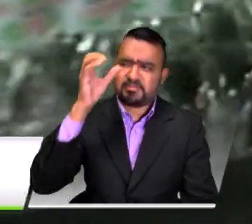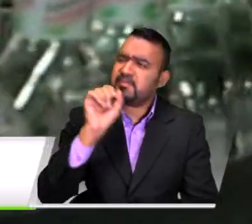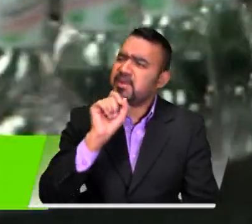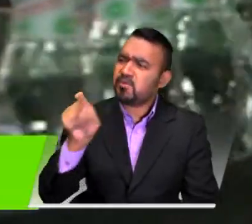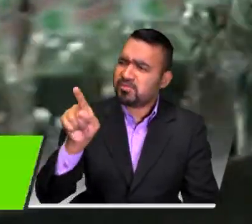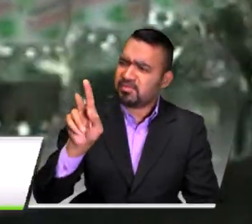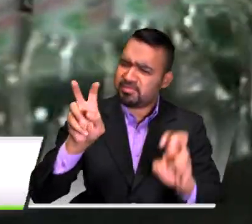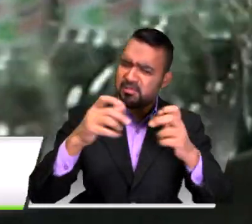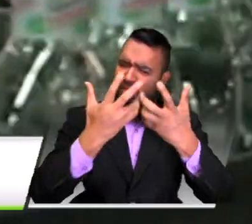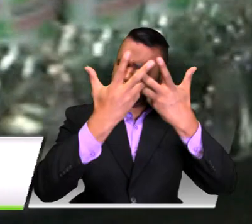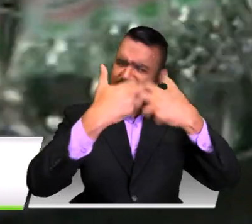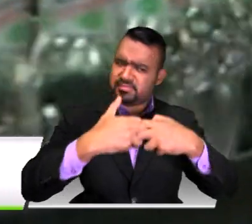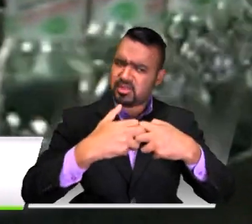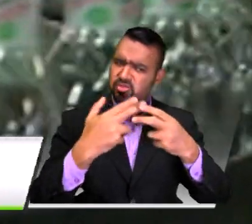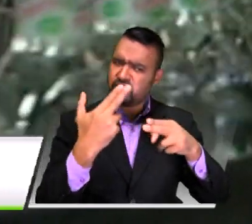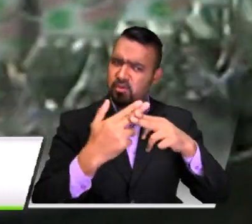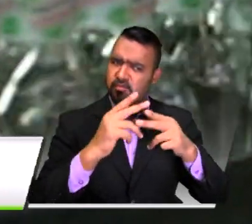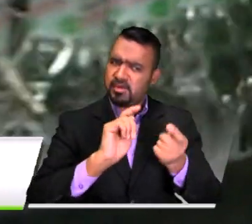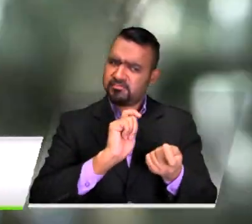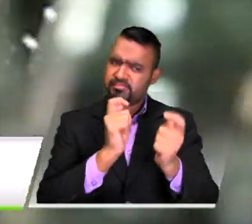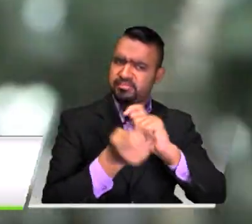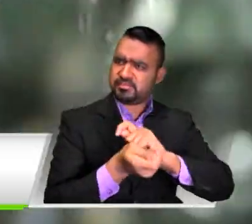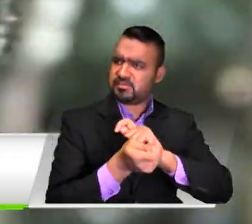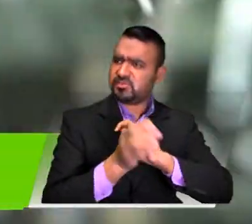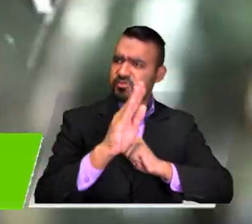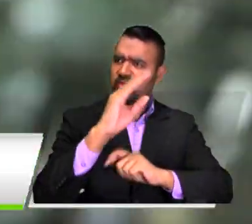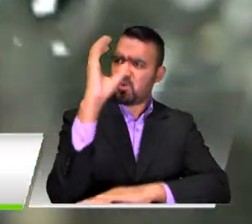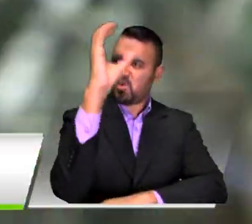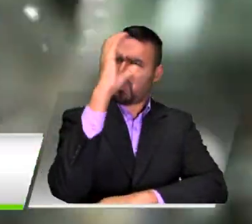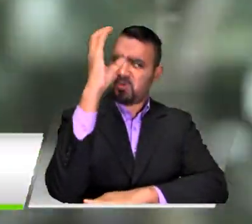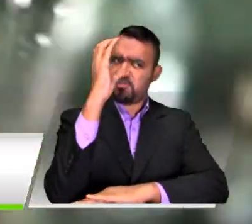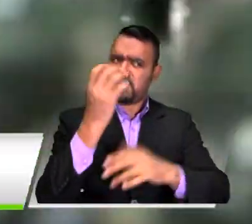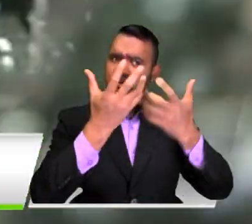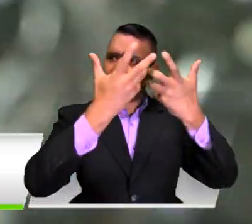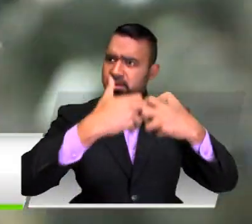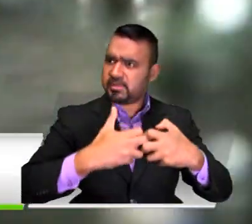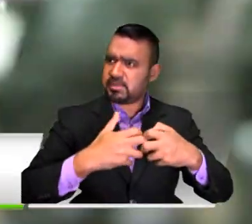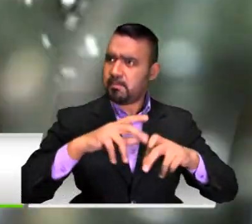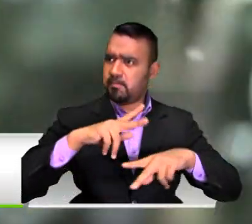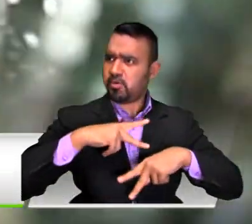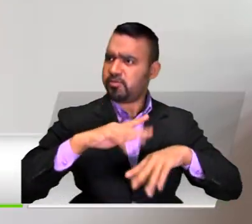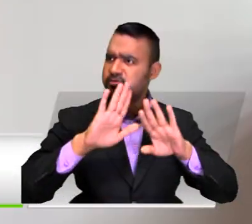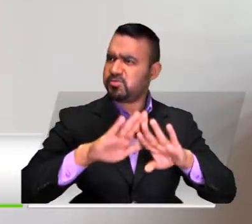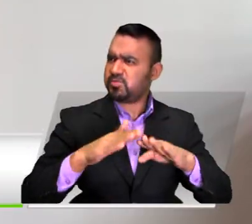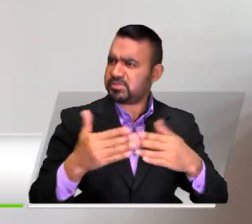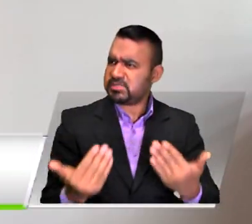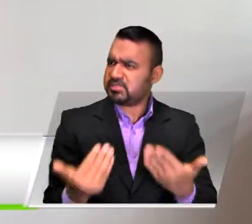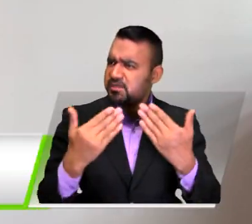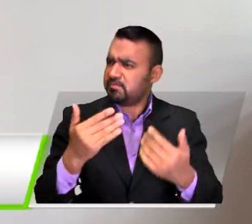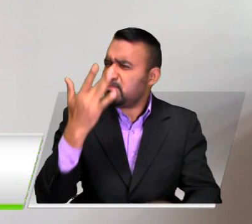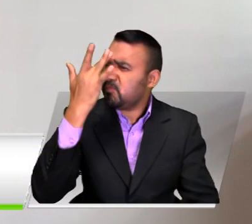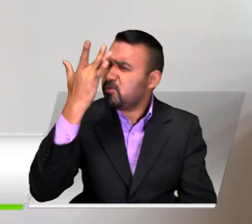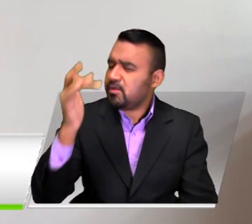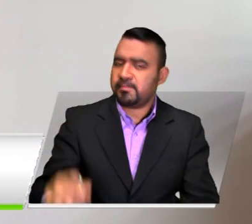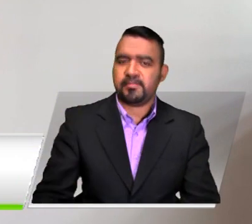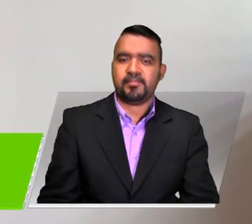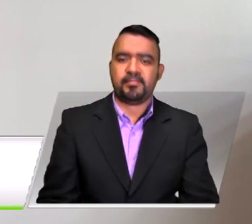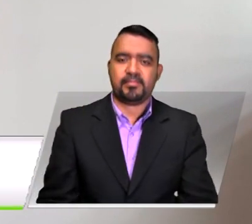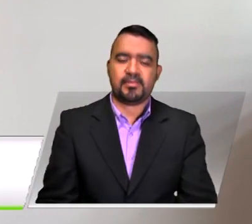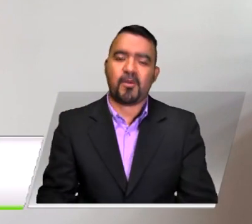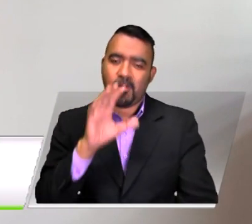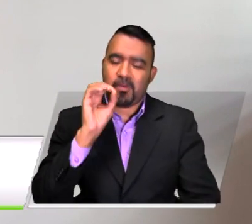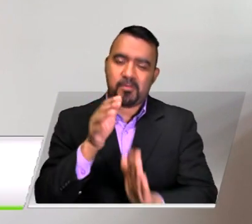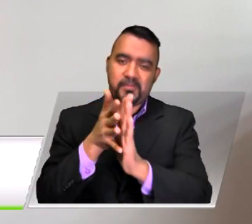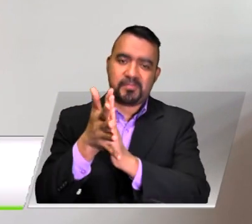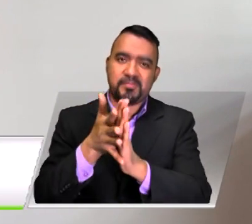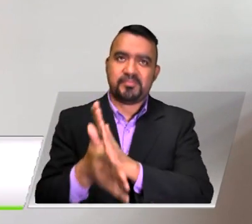Para los expertos en el tema, convertir la FLA en una empresa industrial y comercial del Estado tiene varias ventajas. La autonomía administrativa y